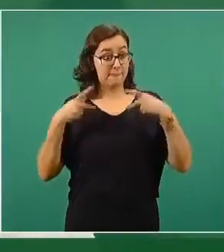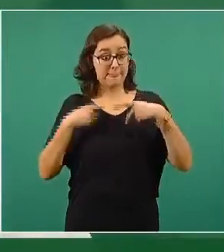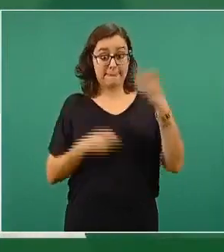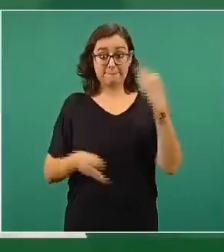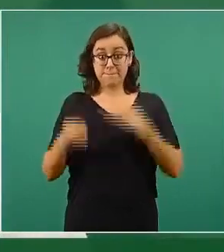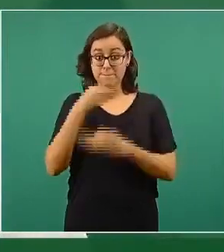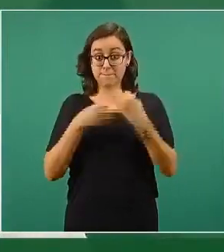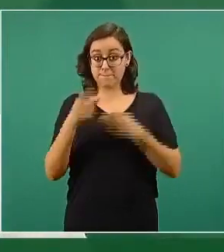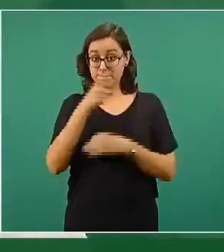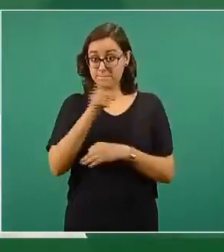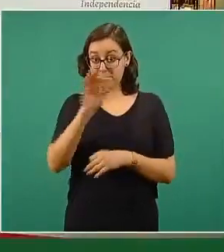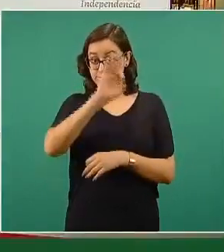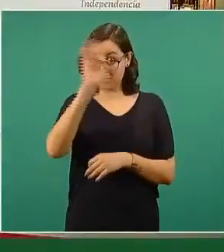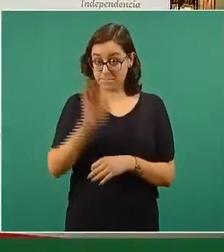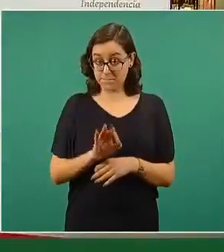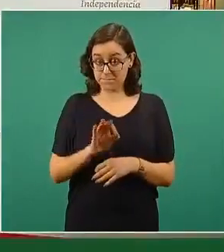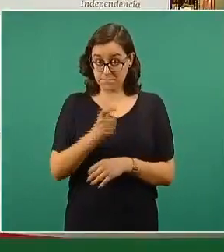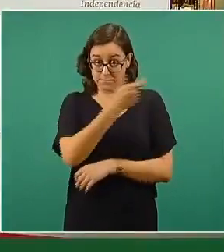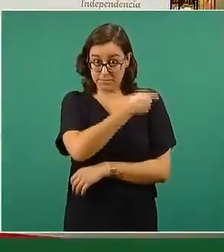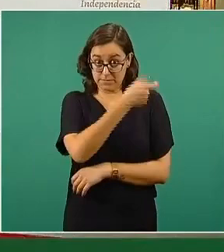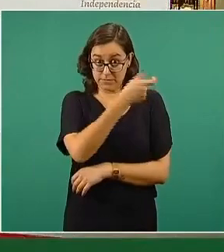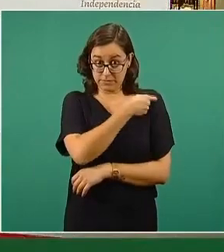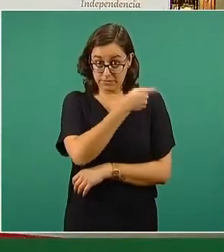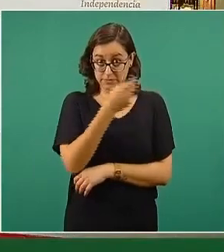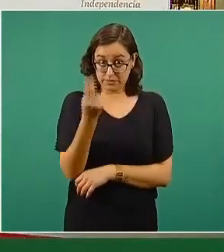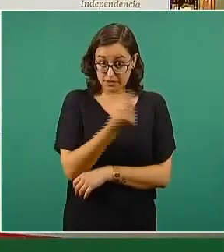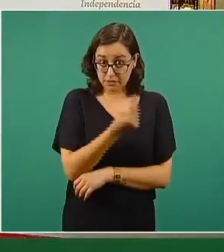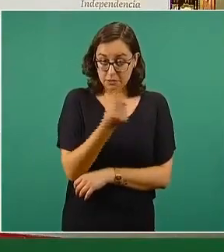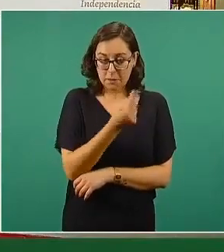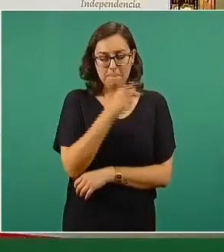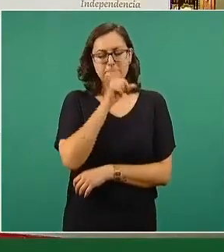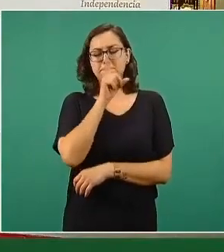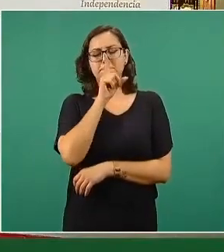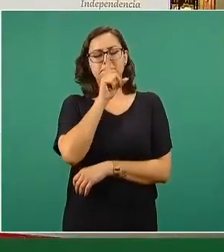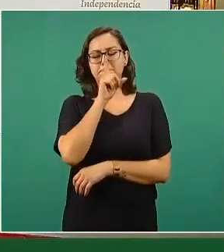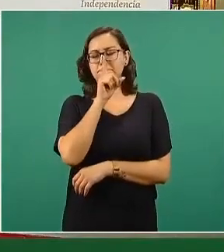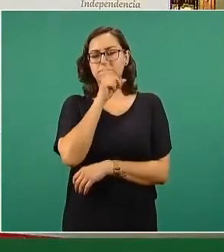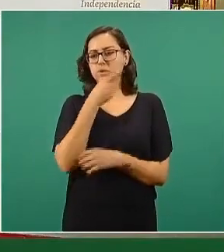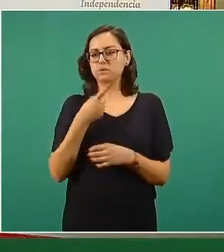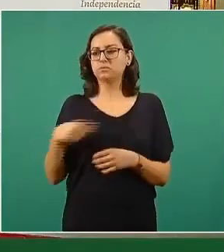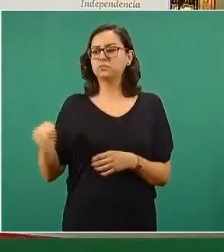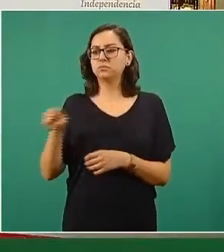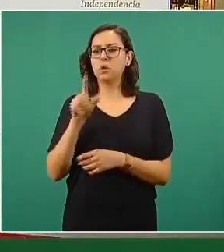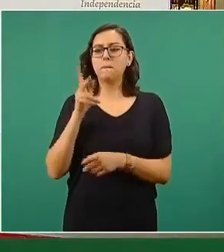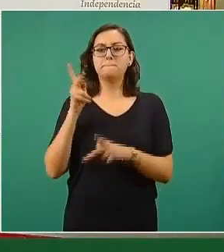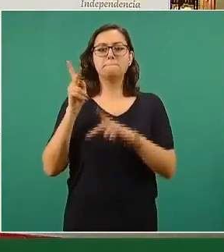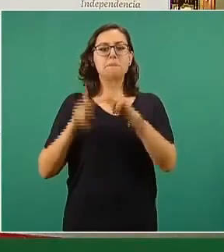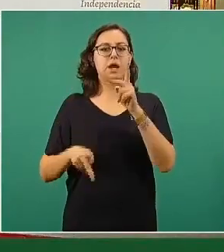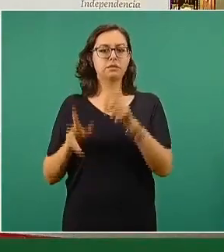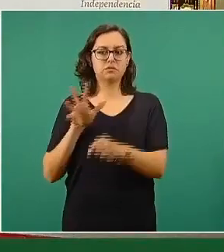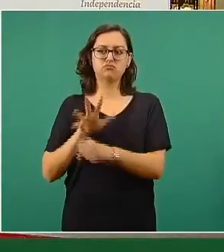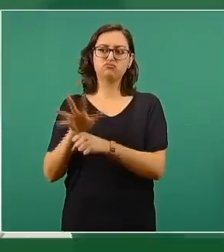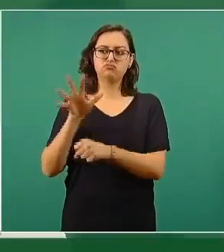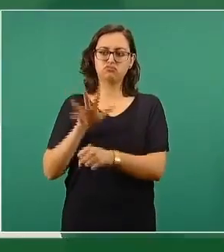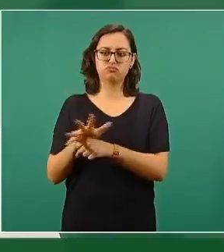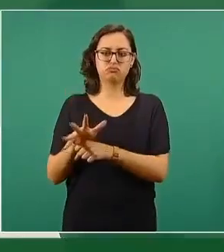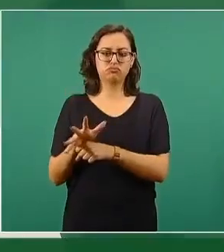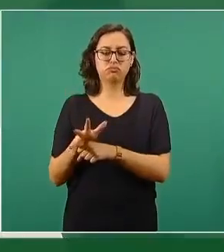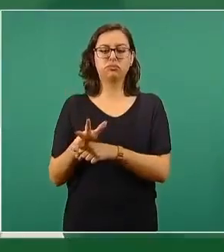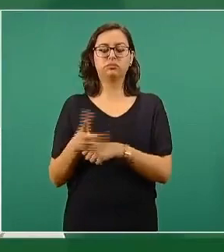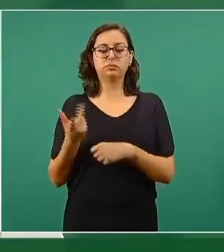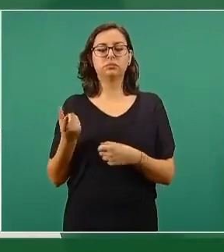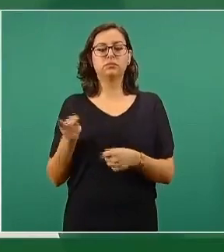todos, tengamos inmunidad. Basta con que tengamos suficiente cantidad para que en la vida